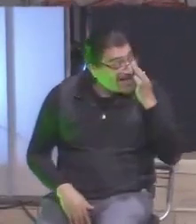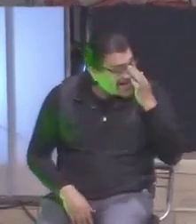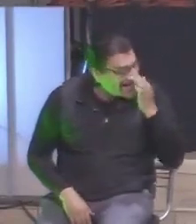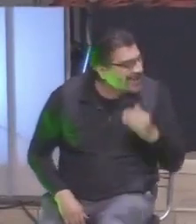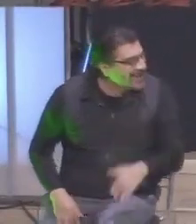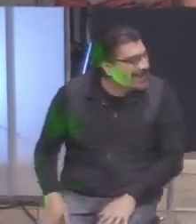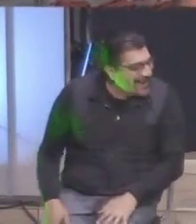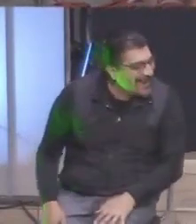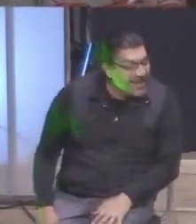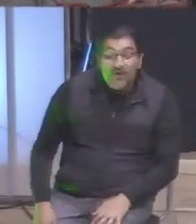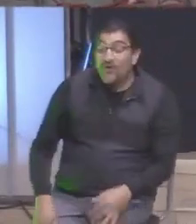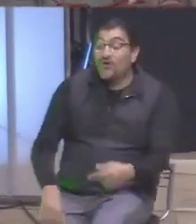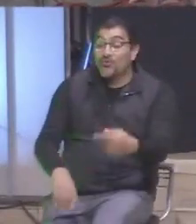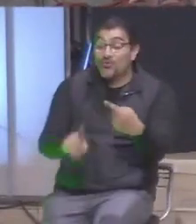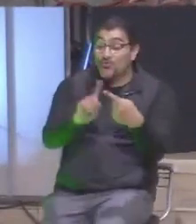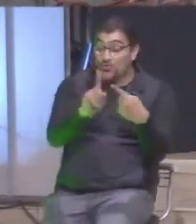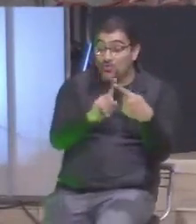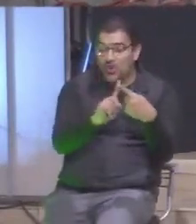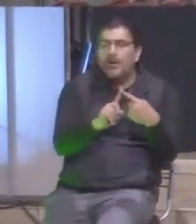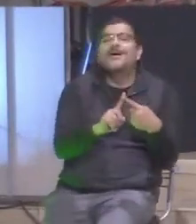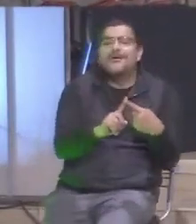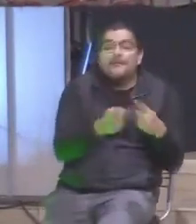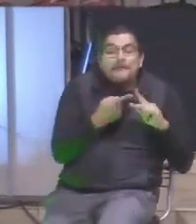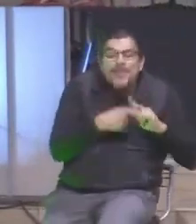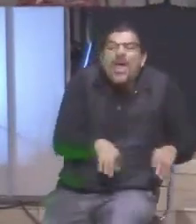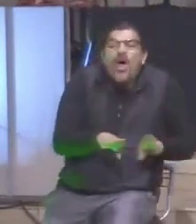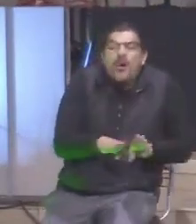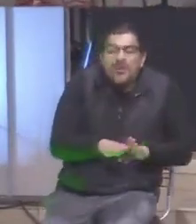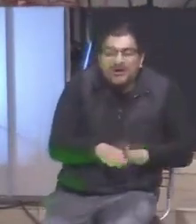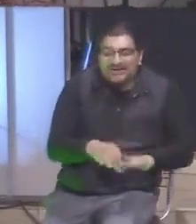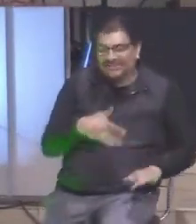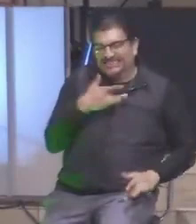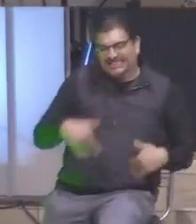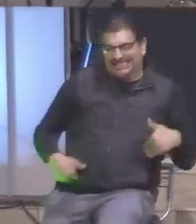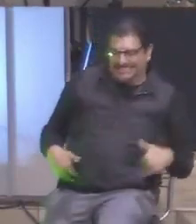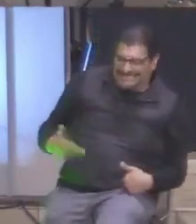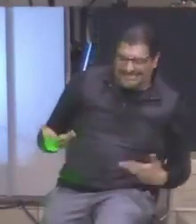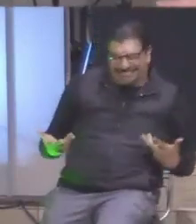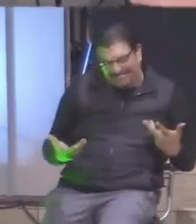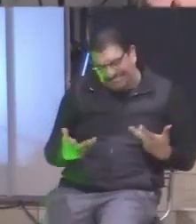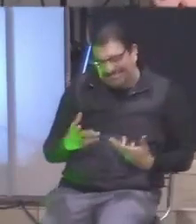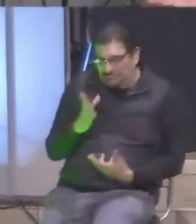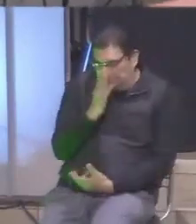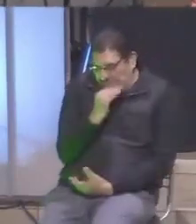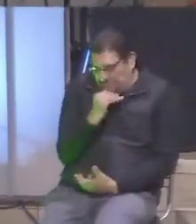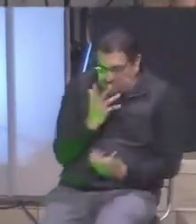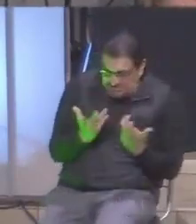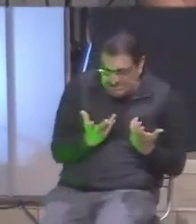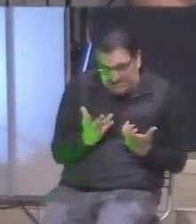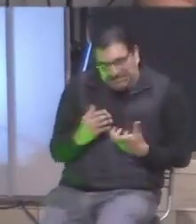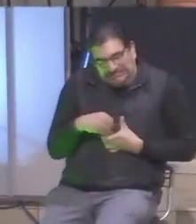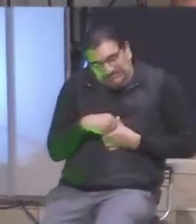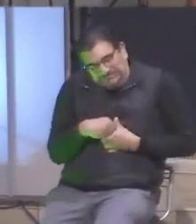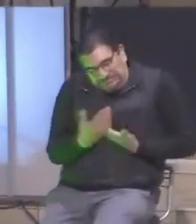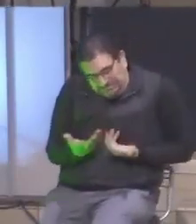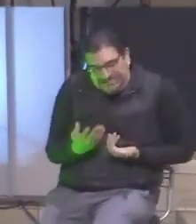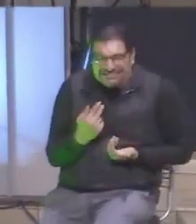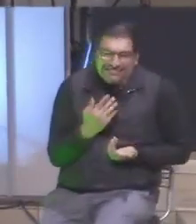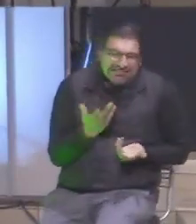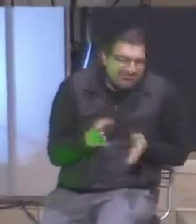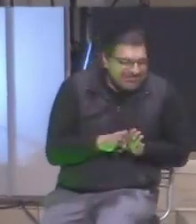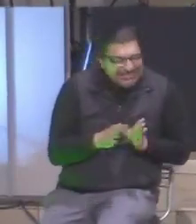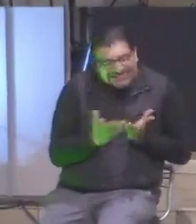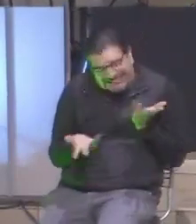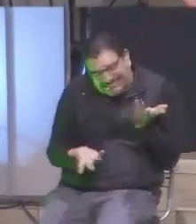hablo punto número uno qué fue lo que detonó el milagro diga conmigo la estrechez diga conmigo la sensación